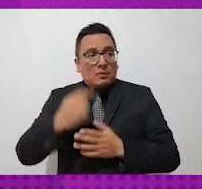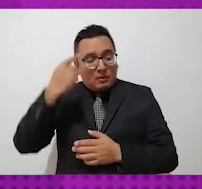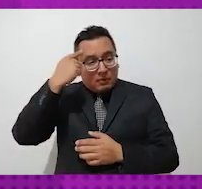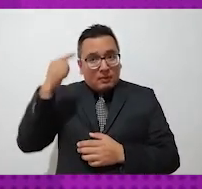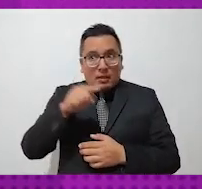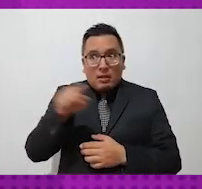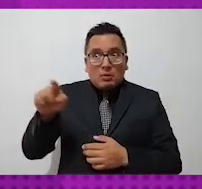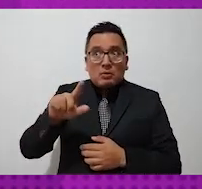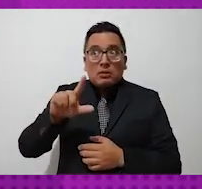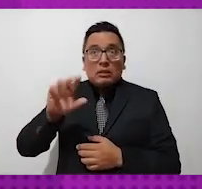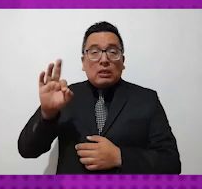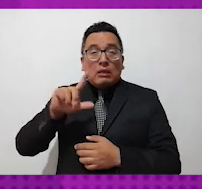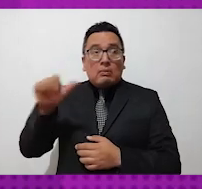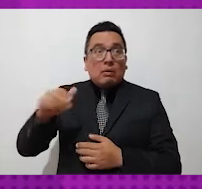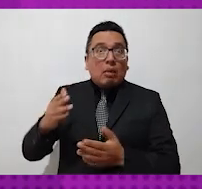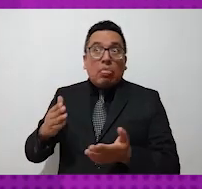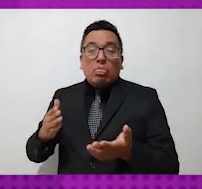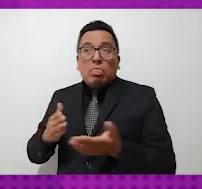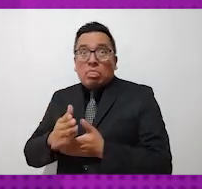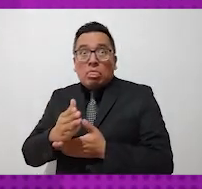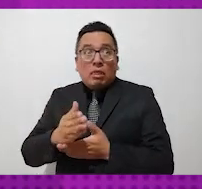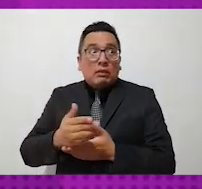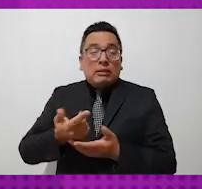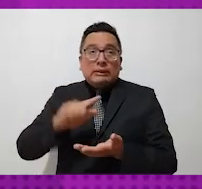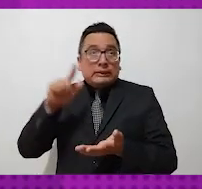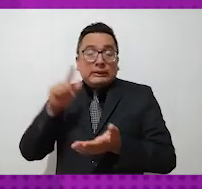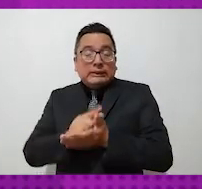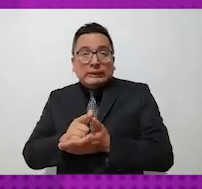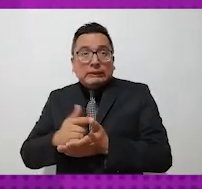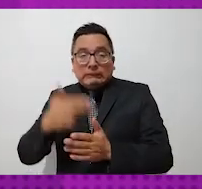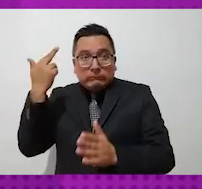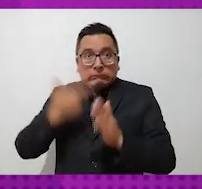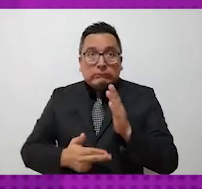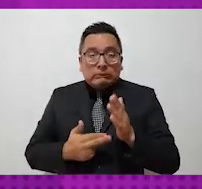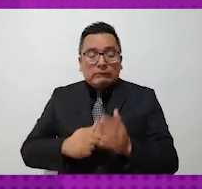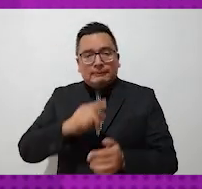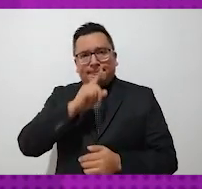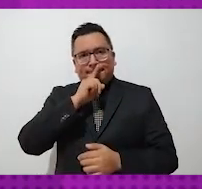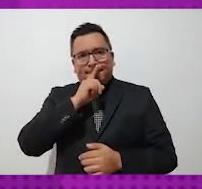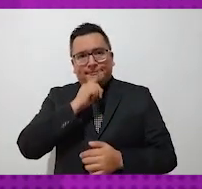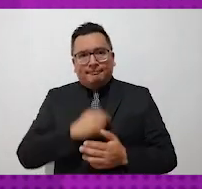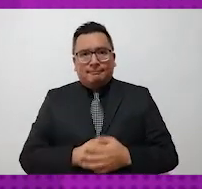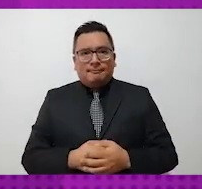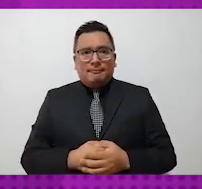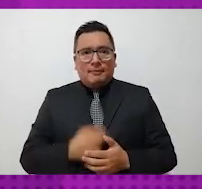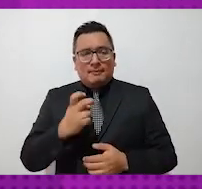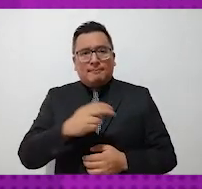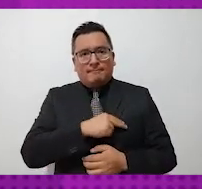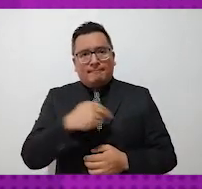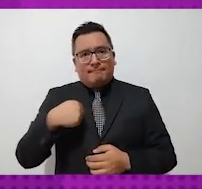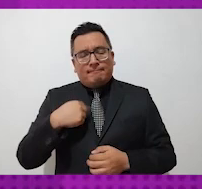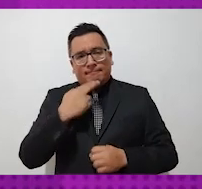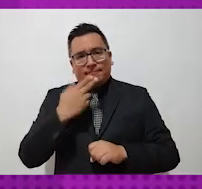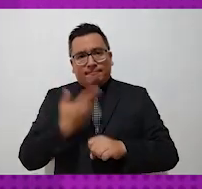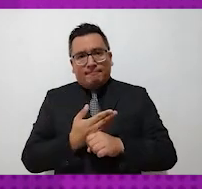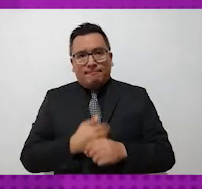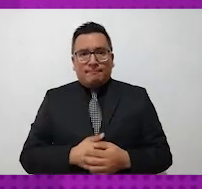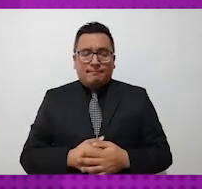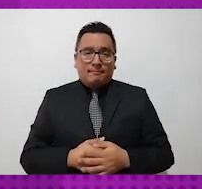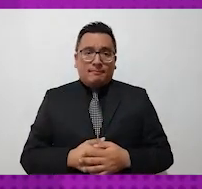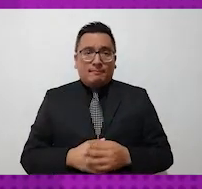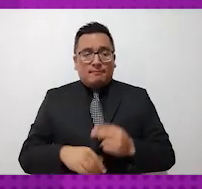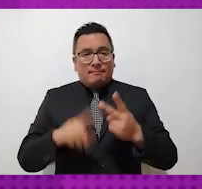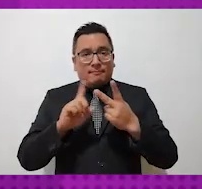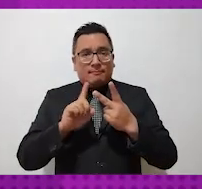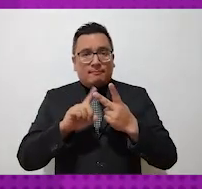ellos vayan a incurrir en contravención a la Ley General de Responsabilidades Administrativas, que es una de nuestras funciones. Otra más de